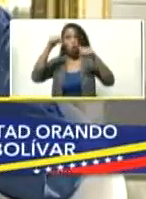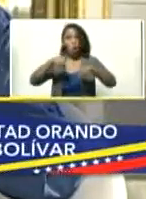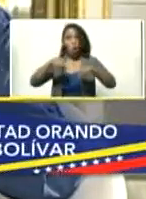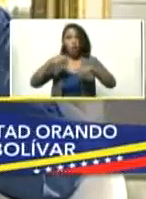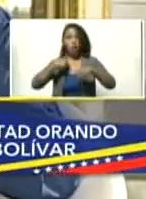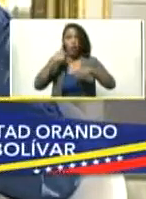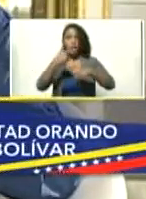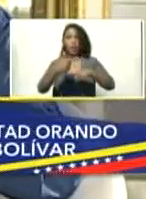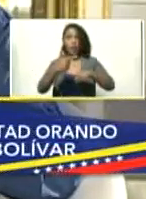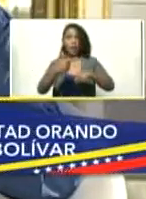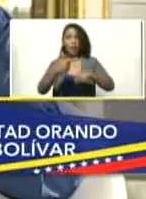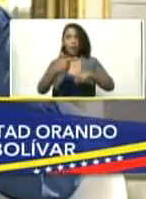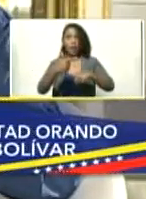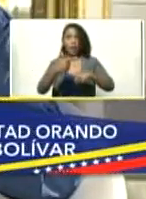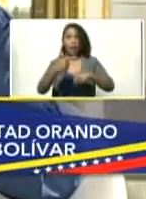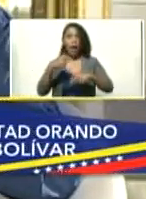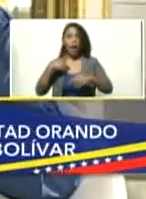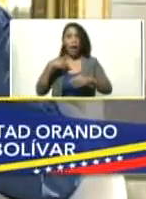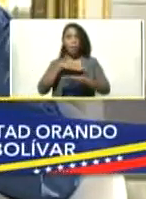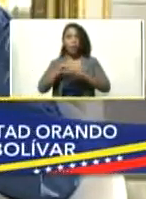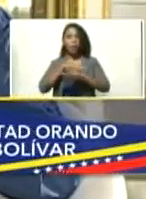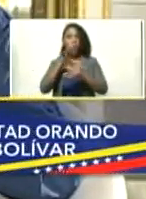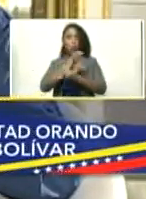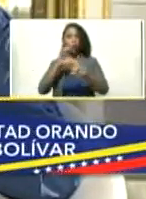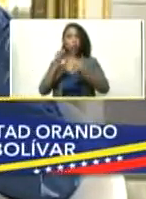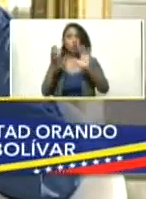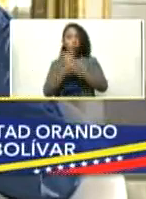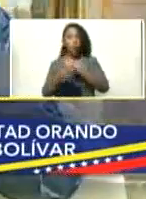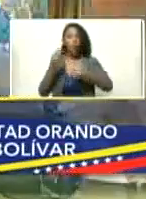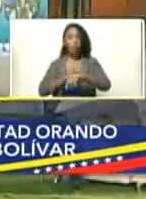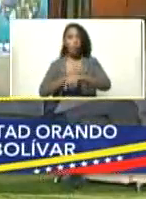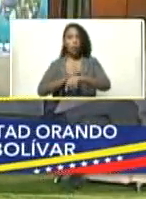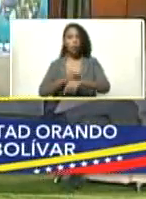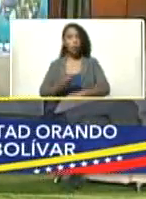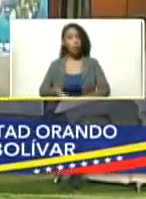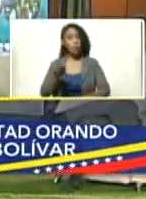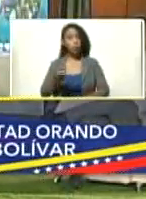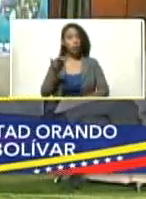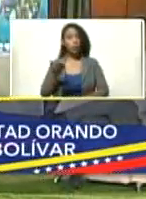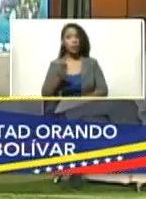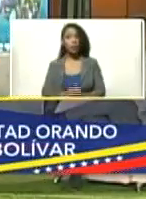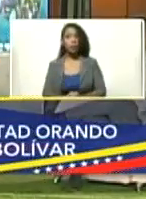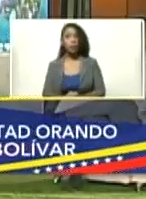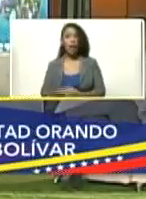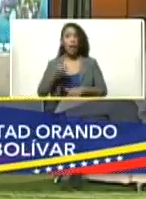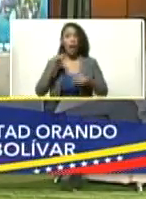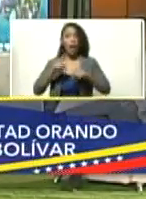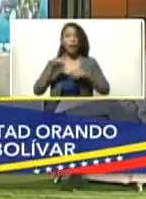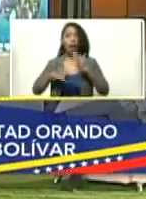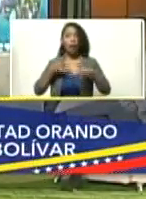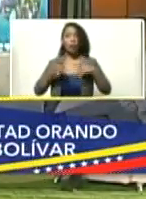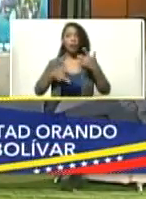Ernesto que es momento propicio este acto